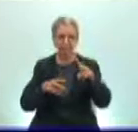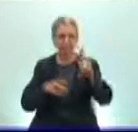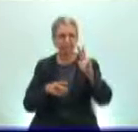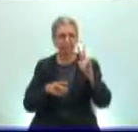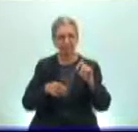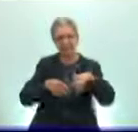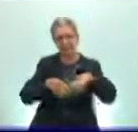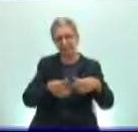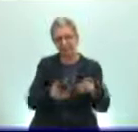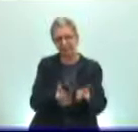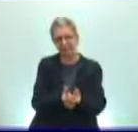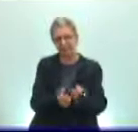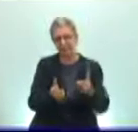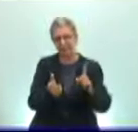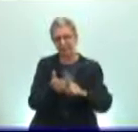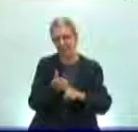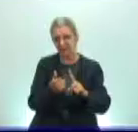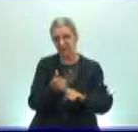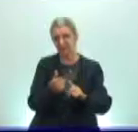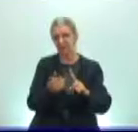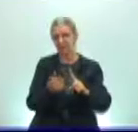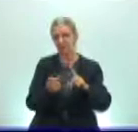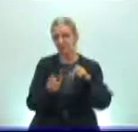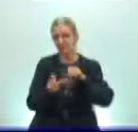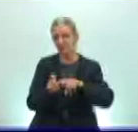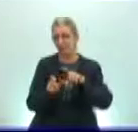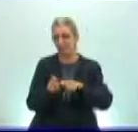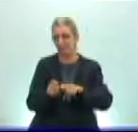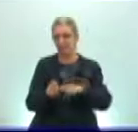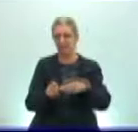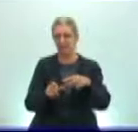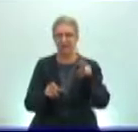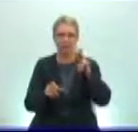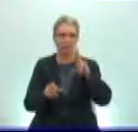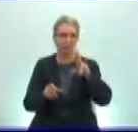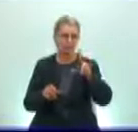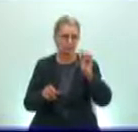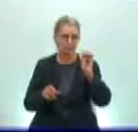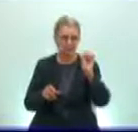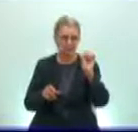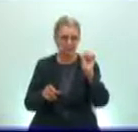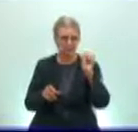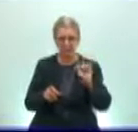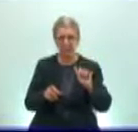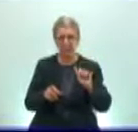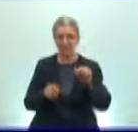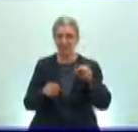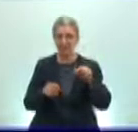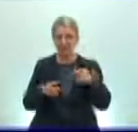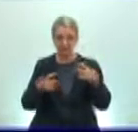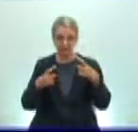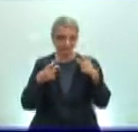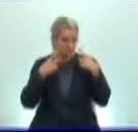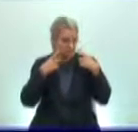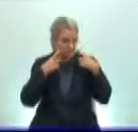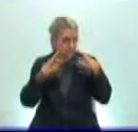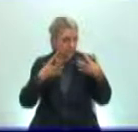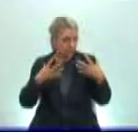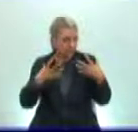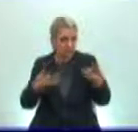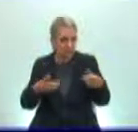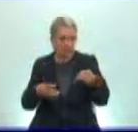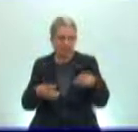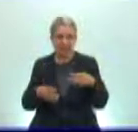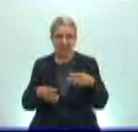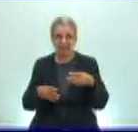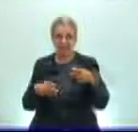del Partido Comunista de la Unión Soviética. Pero el evento fue de gran importancia para la vida política y social